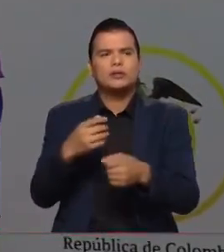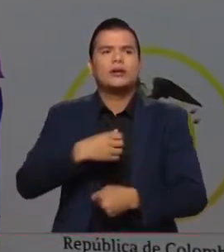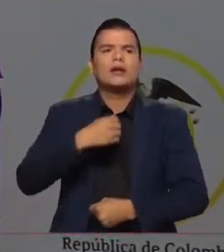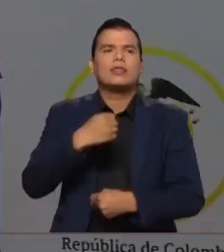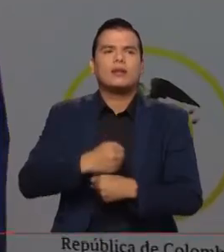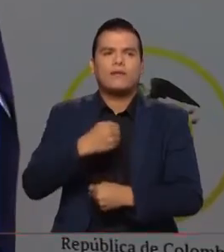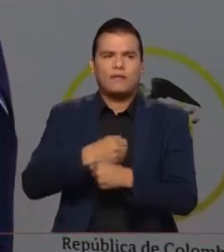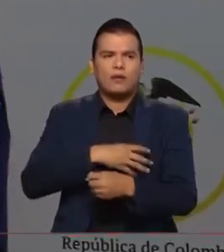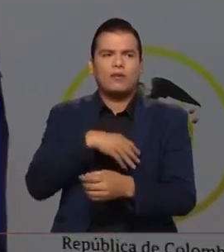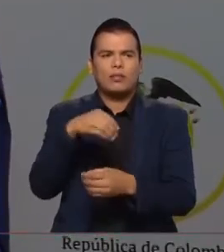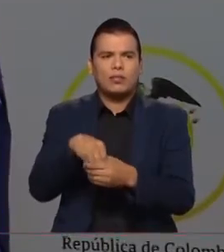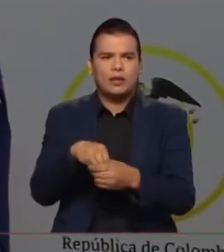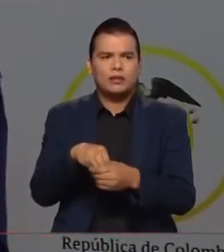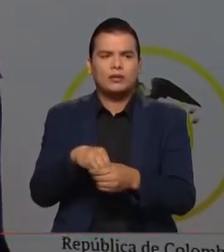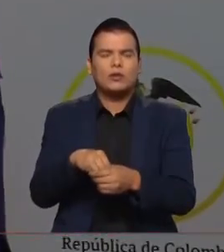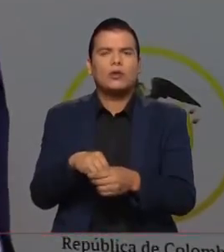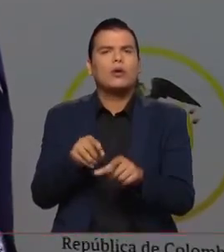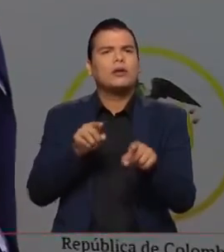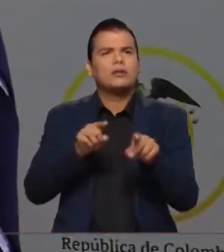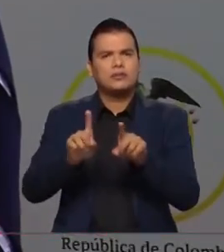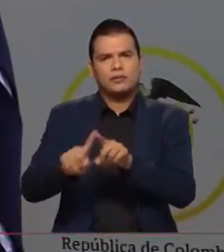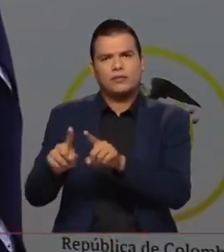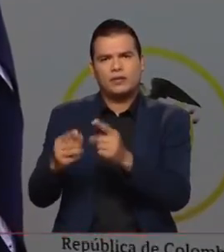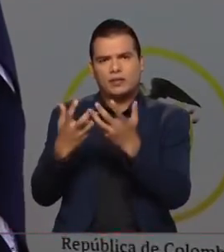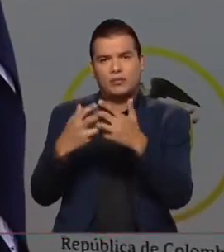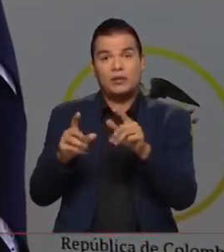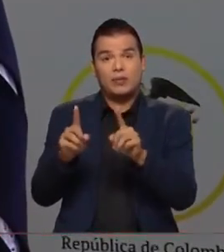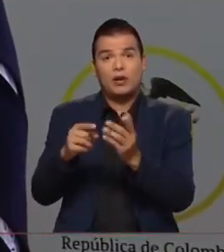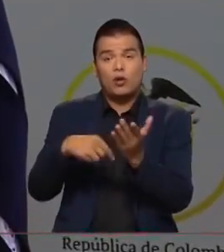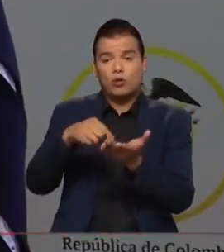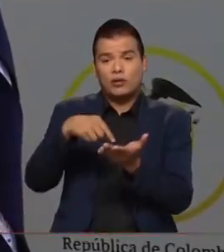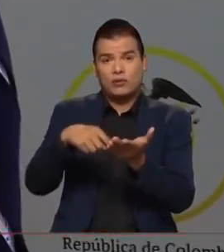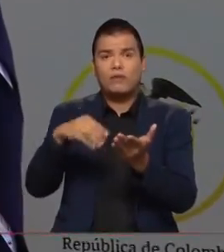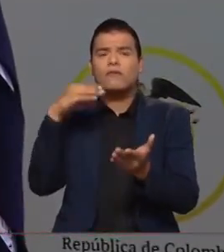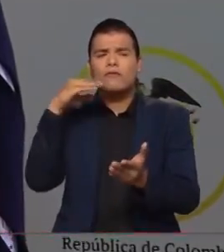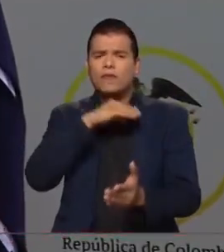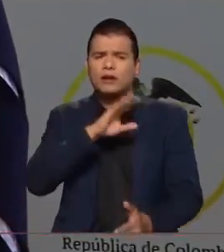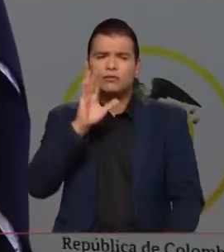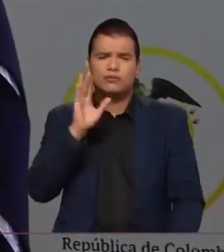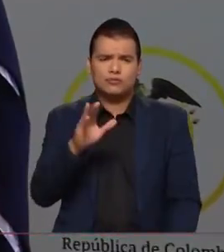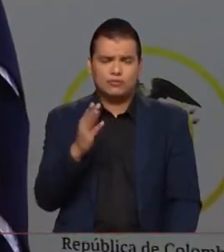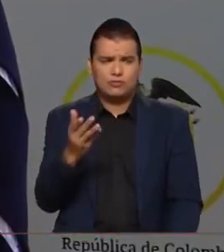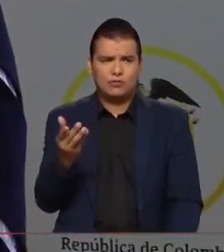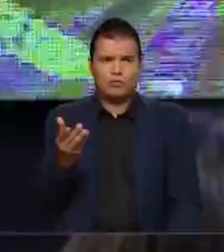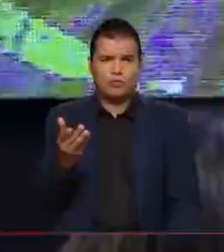falsos contratos civiles o comerciales y que materialmente son contratos de trabajo.